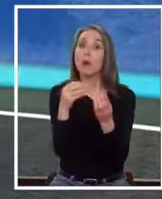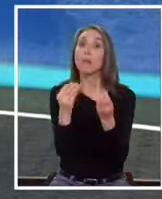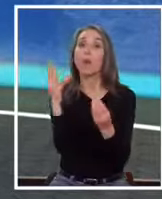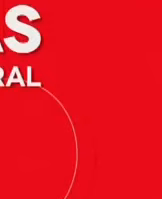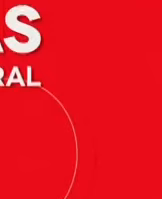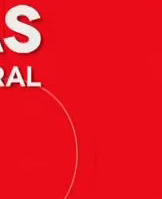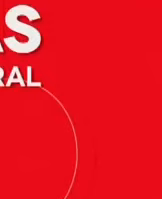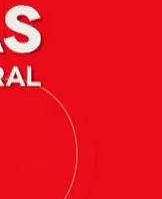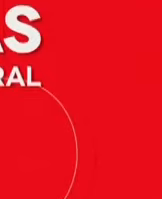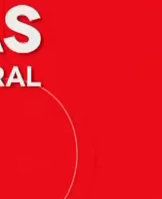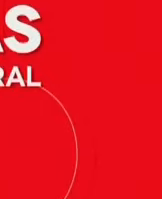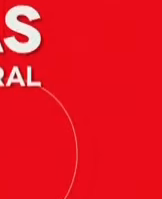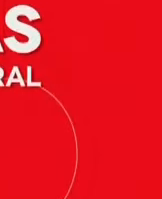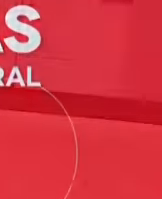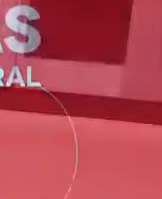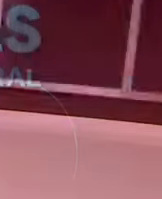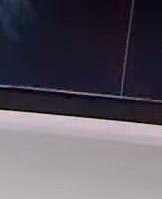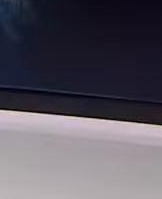noches.